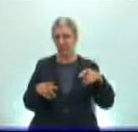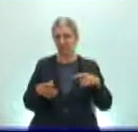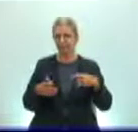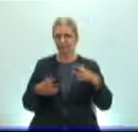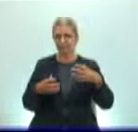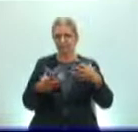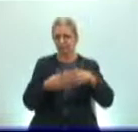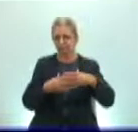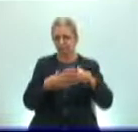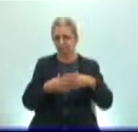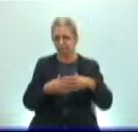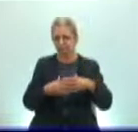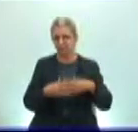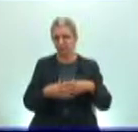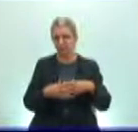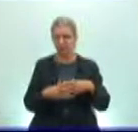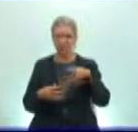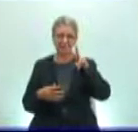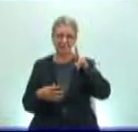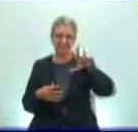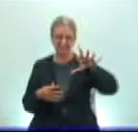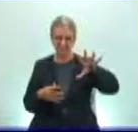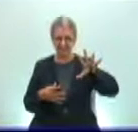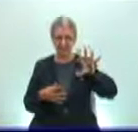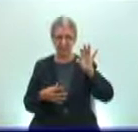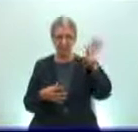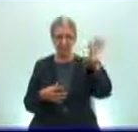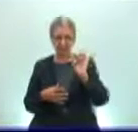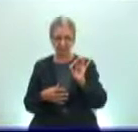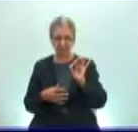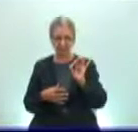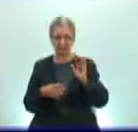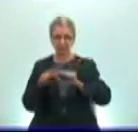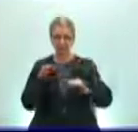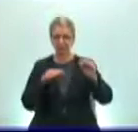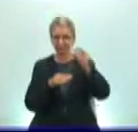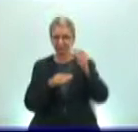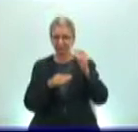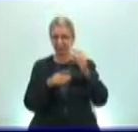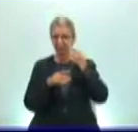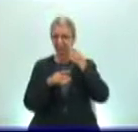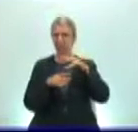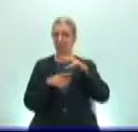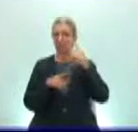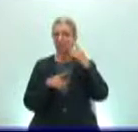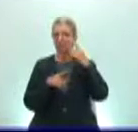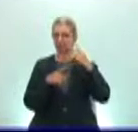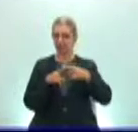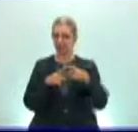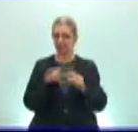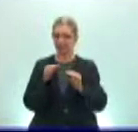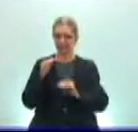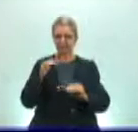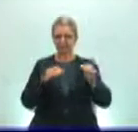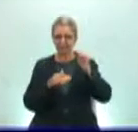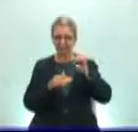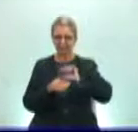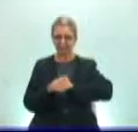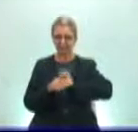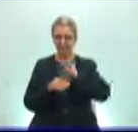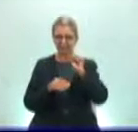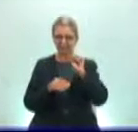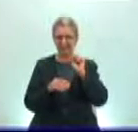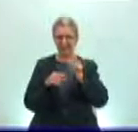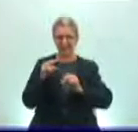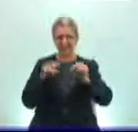de toda la industria alcanzó un 25%, por encima de lo previsto. Se logra rebasar los niveles de preguerra e